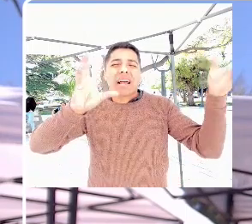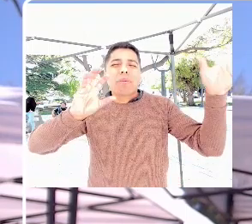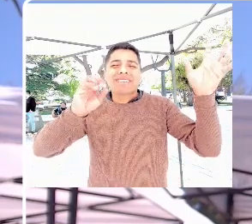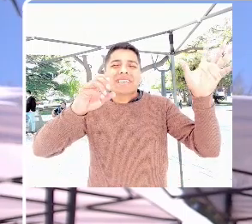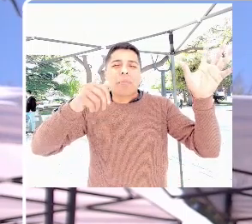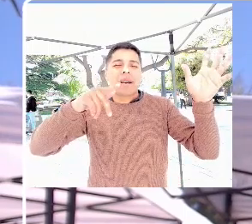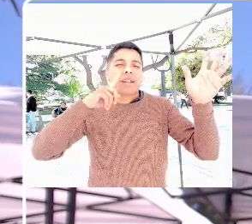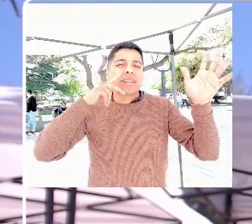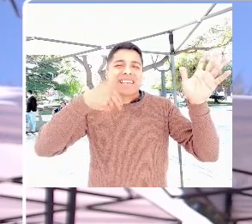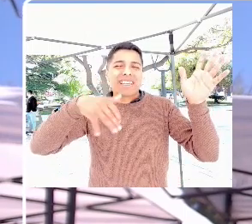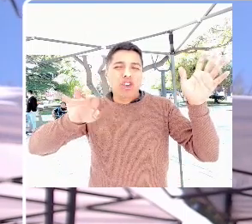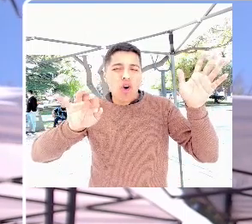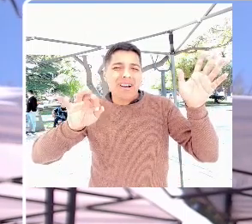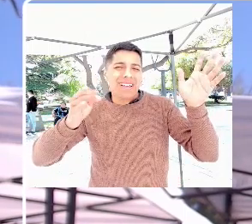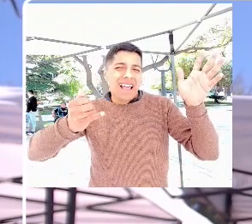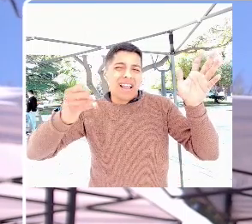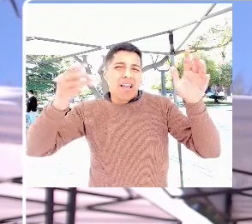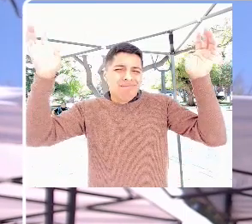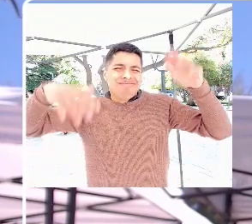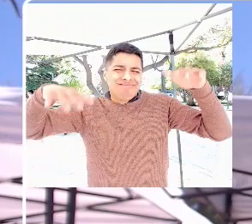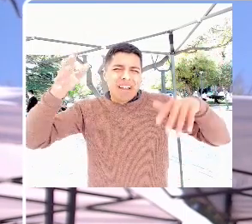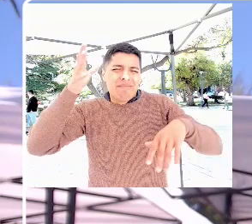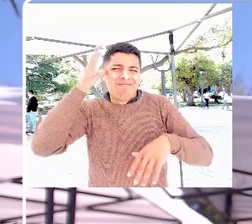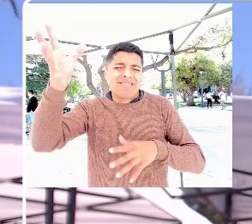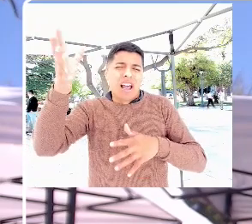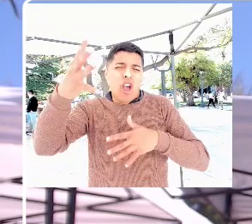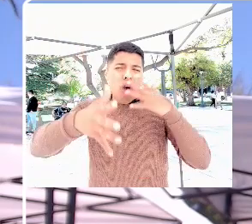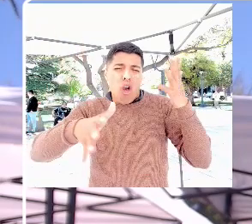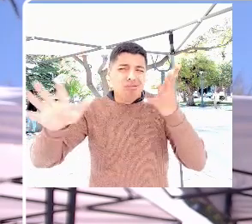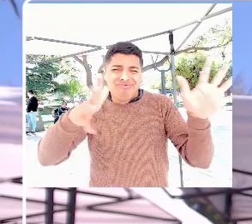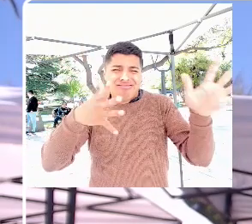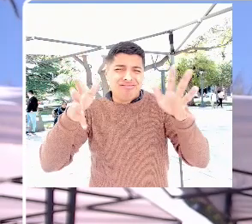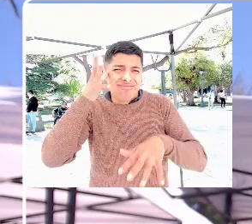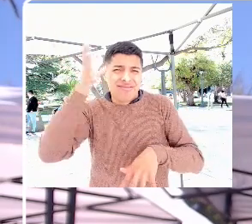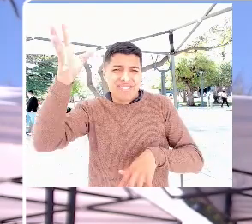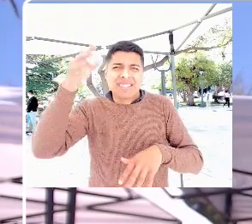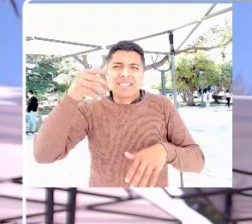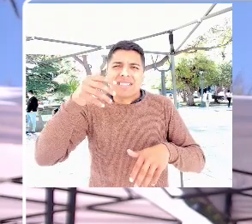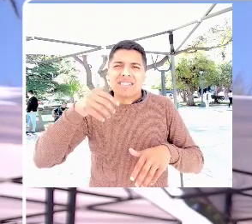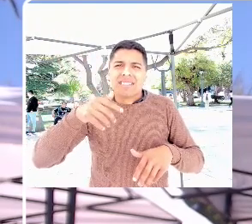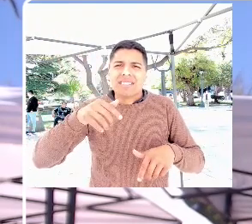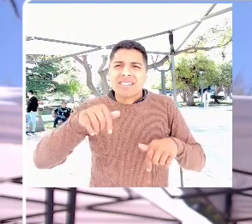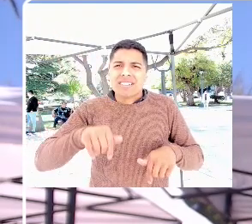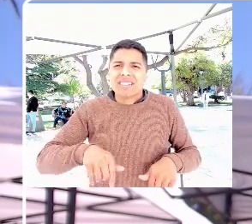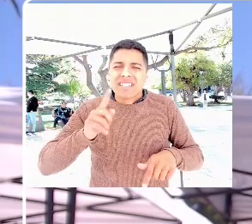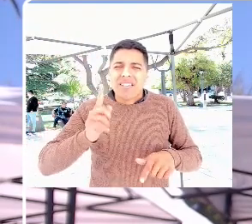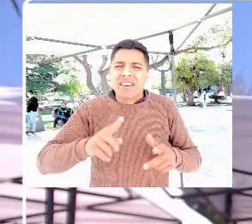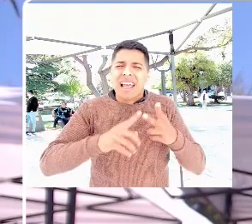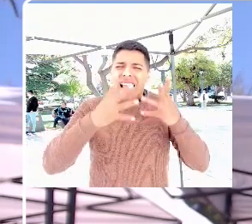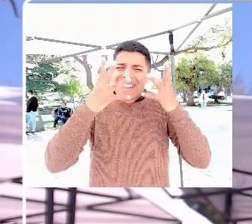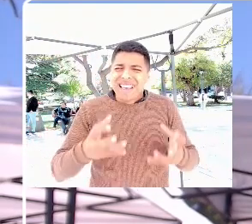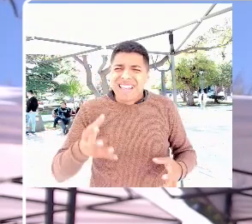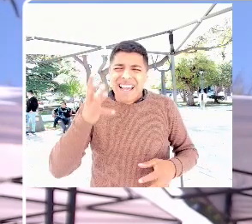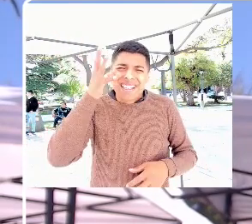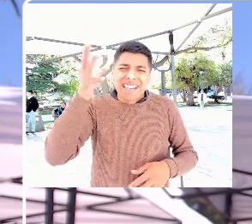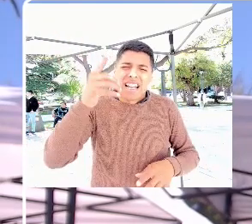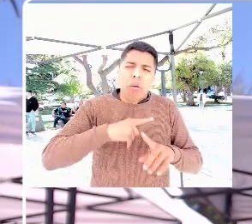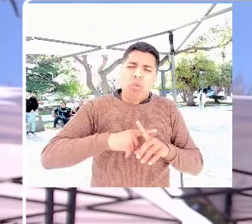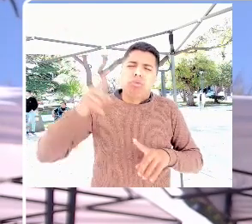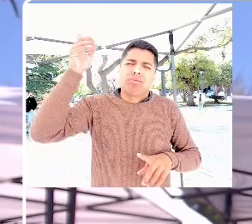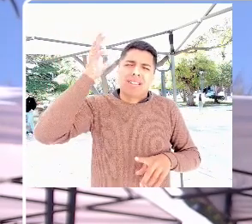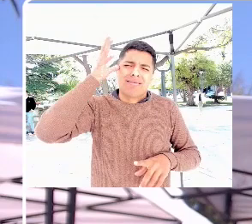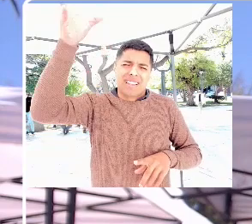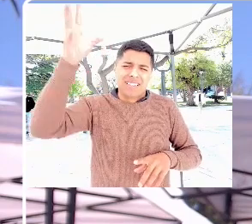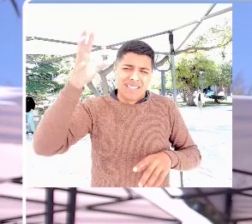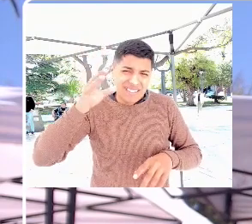cada una de las contingencias climáticas que por lo general ya se van a vivir. Vientos son muy fuertes, sequía muy pronunciada, es un calor muy fuerte.